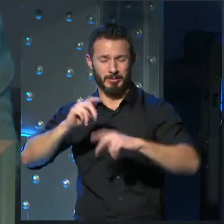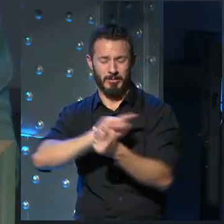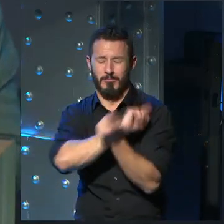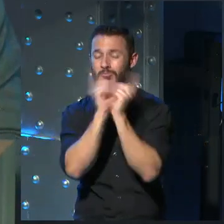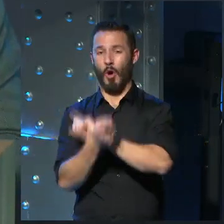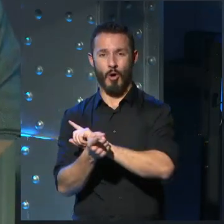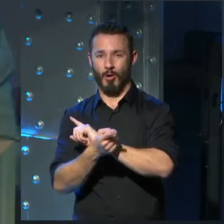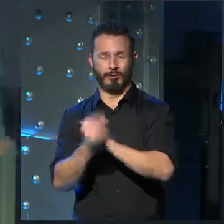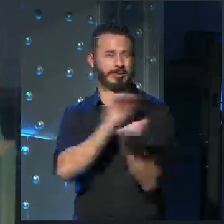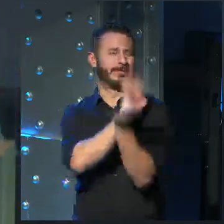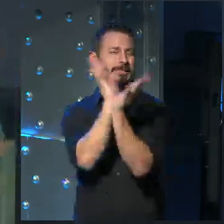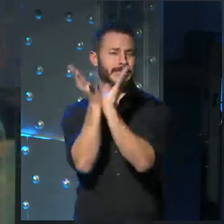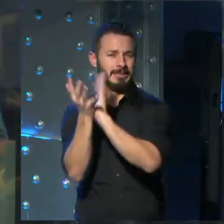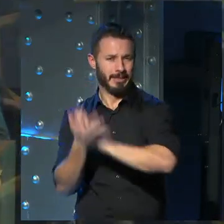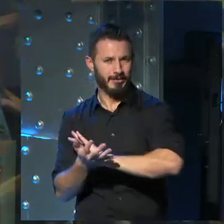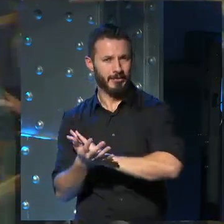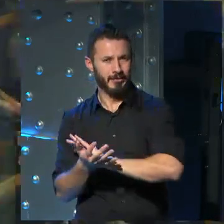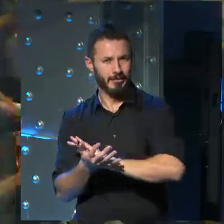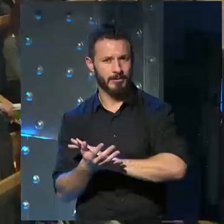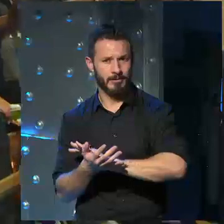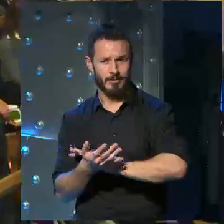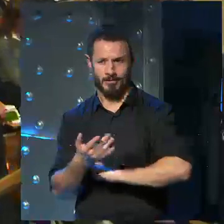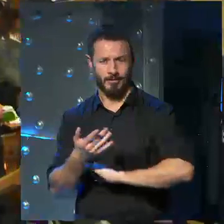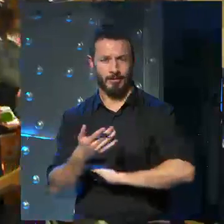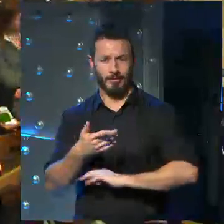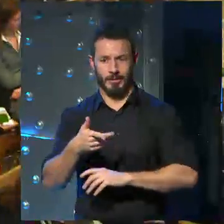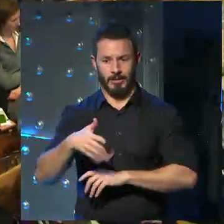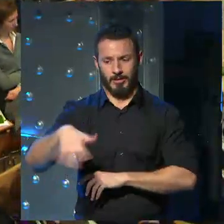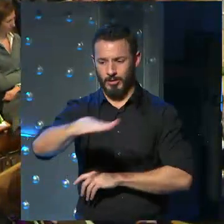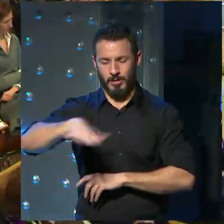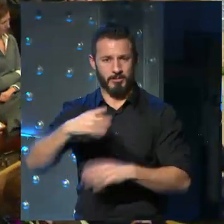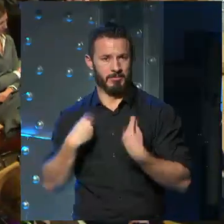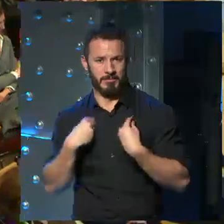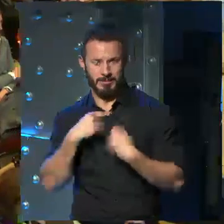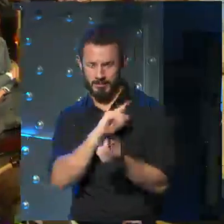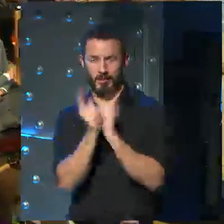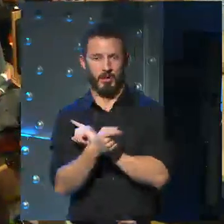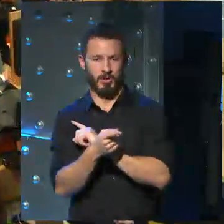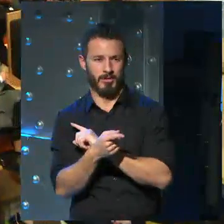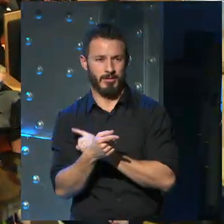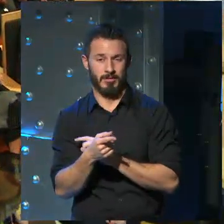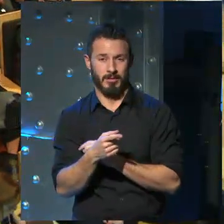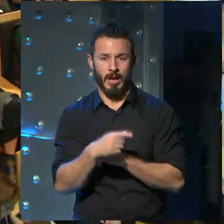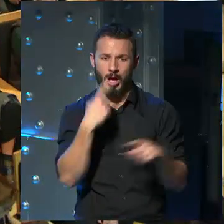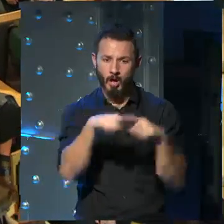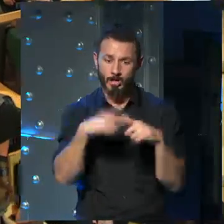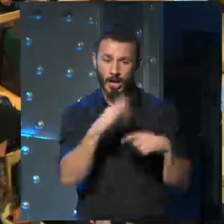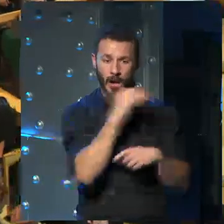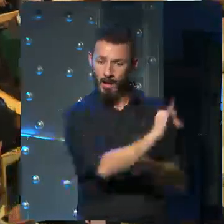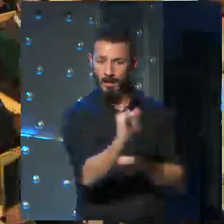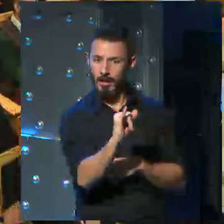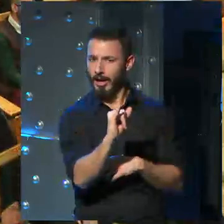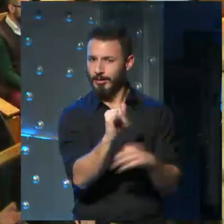una transformación, desde luego, de los habitáculos, van a desaparecer muchas cosas que ahora tenemos en